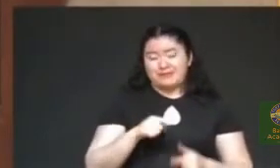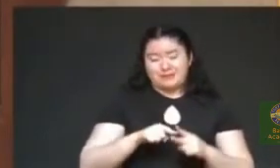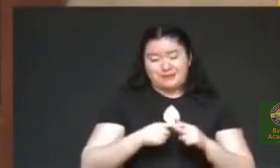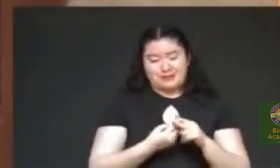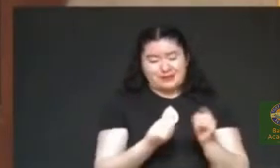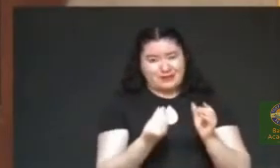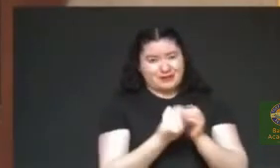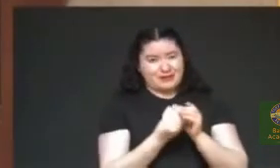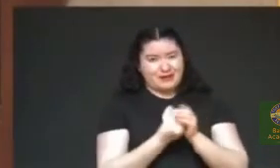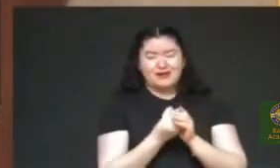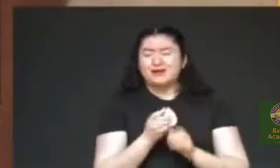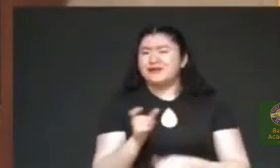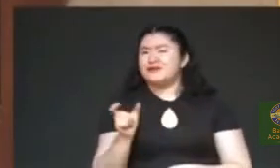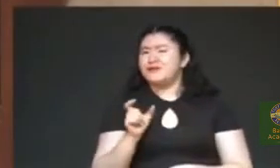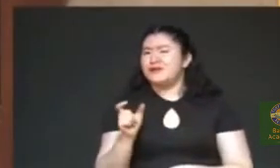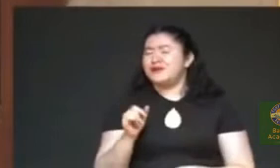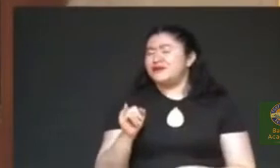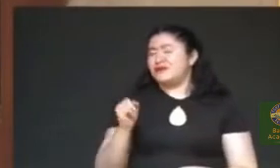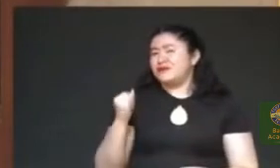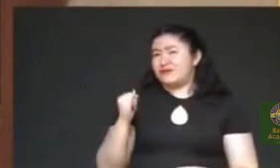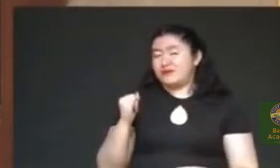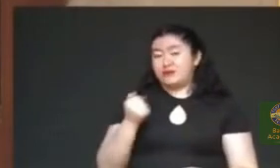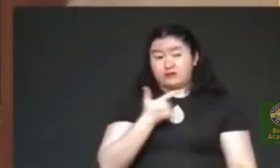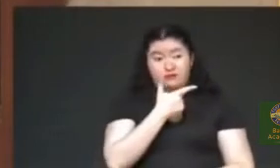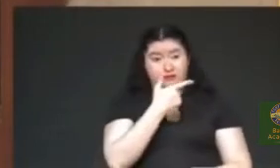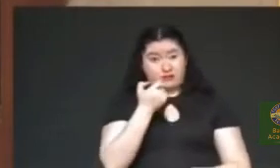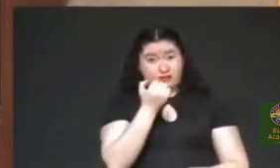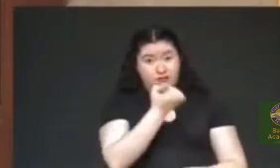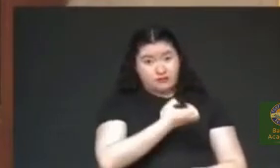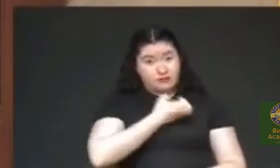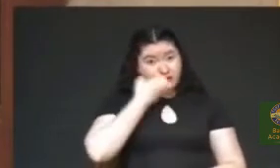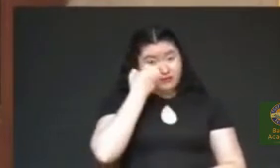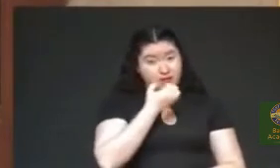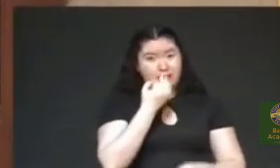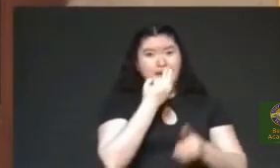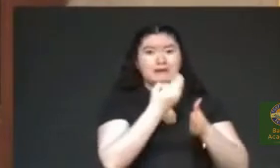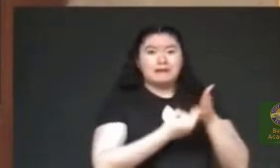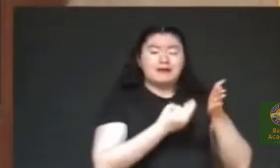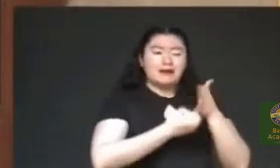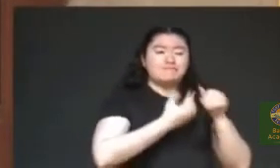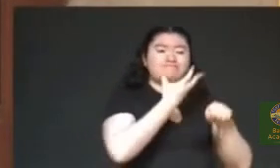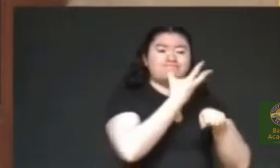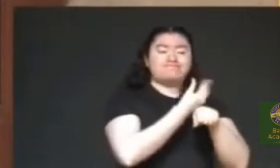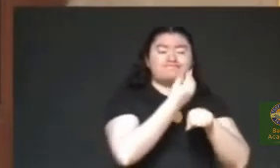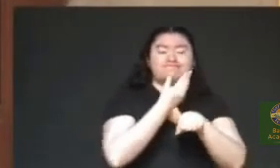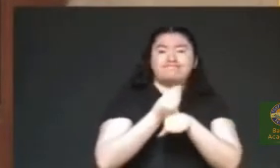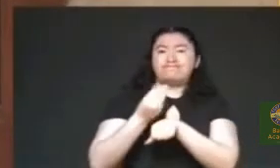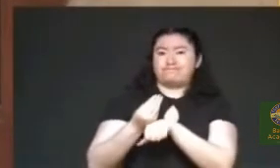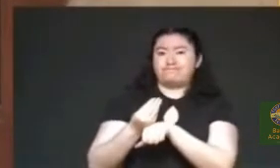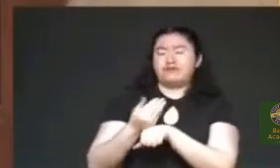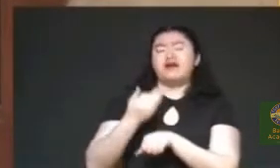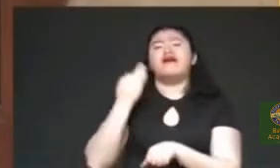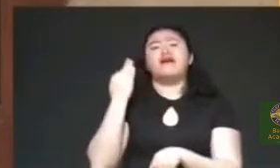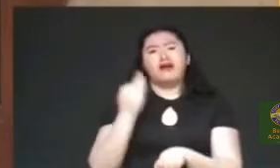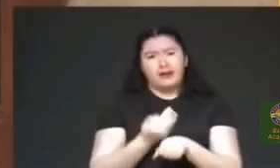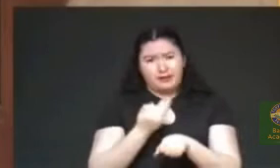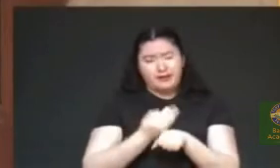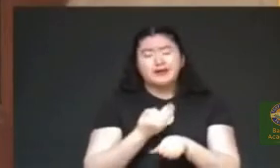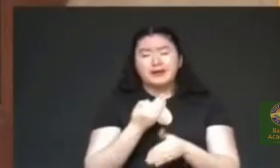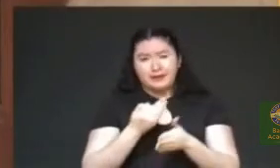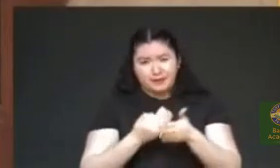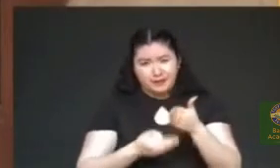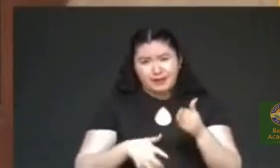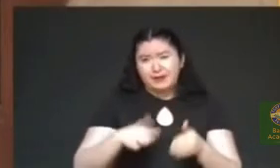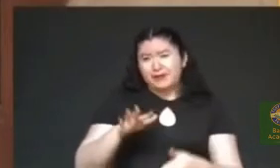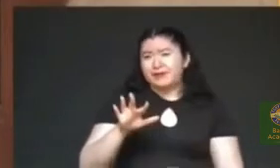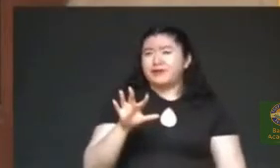junio, había alrededor de 700 escuelas que requerían distintas intervenciones. Al día de hoy todavía se trabaja en alrededor